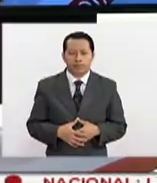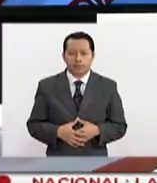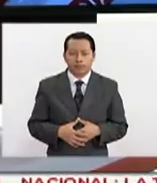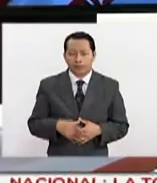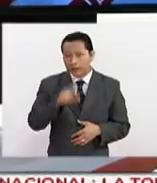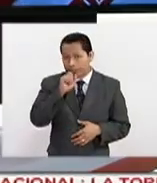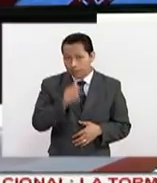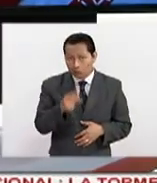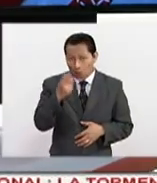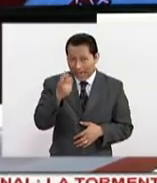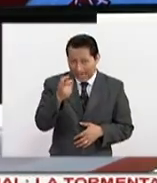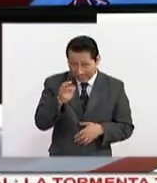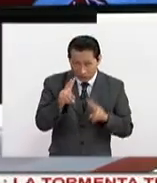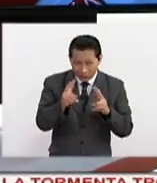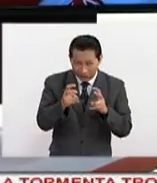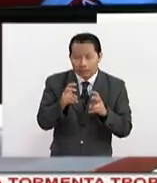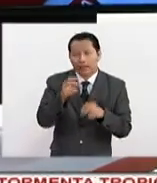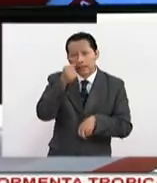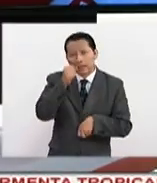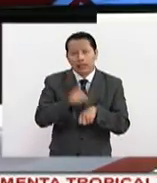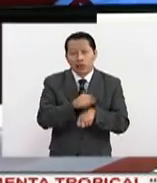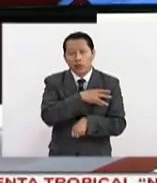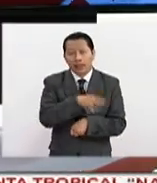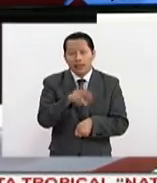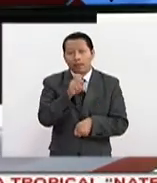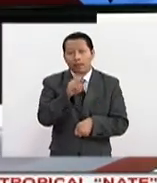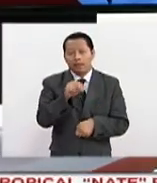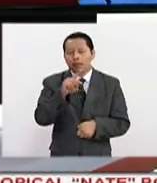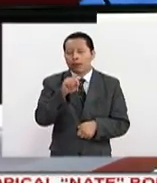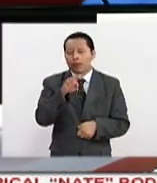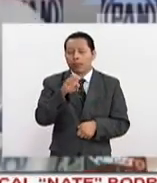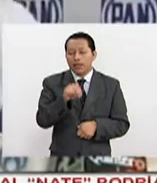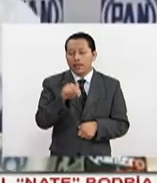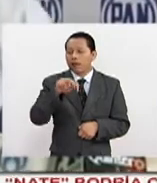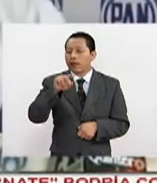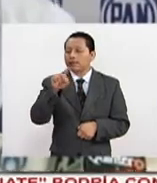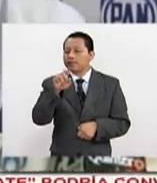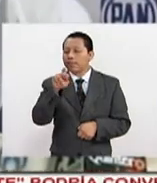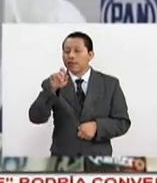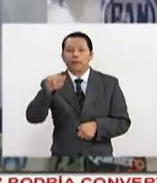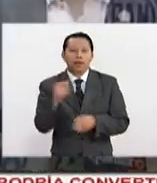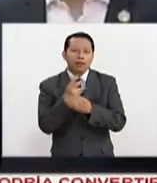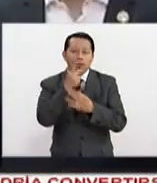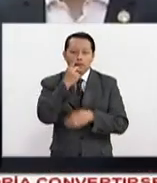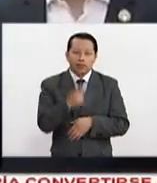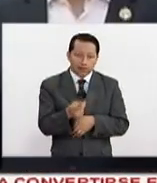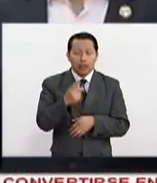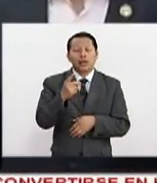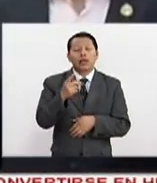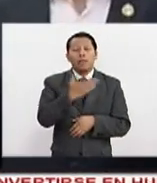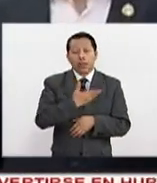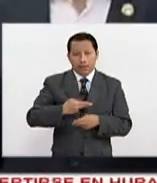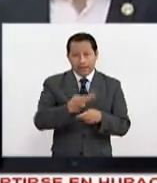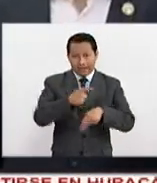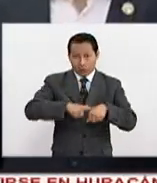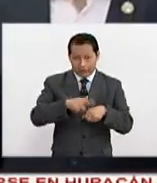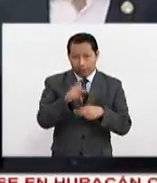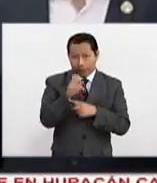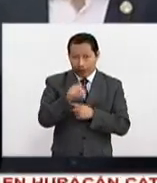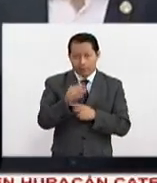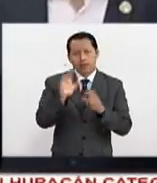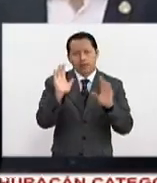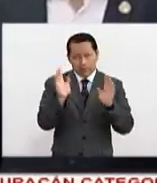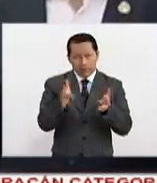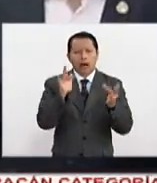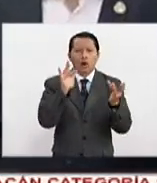Así es, Pati, y en este contexto el secretario general del PAN, Damián Cepeda, informó que el presidente nacional del Blanquiazul, Ricardo Anaya, ya sostuvo comunicación